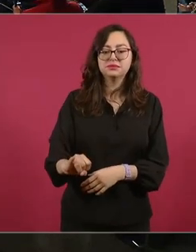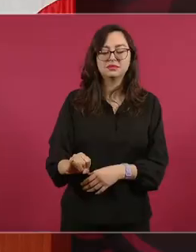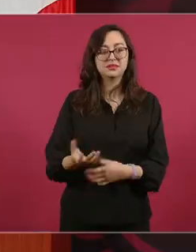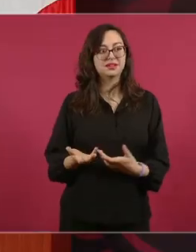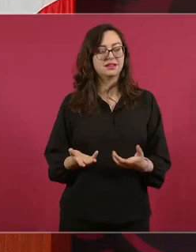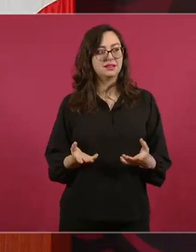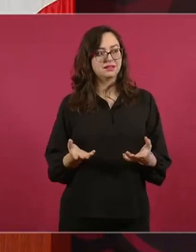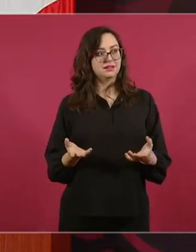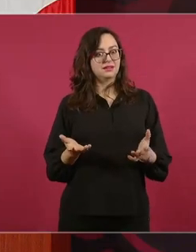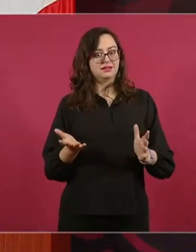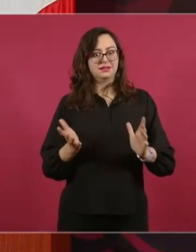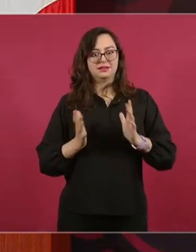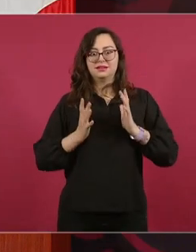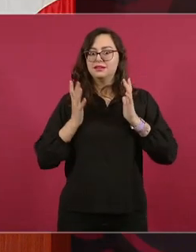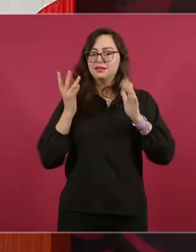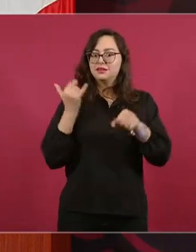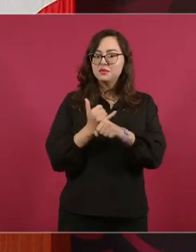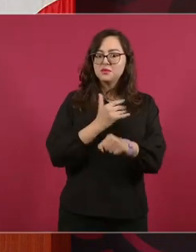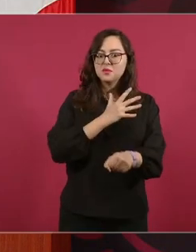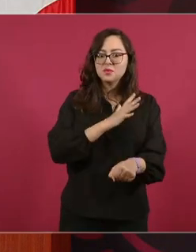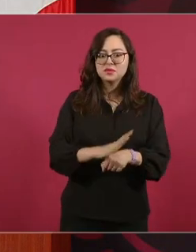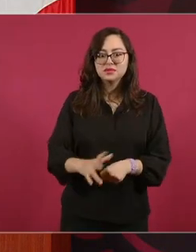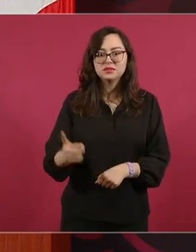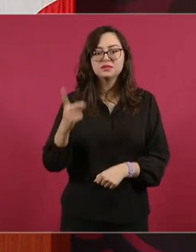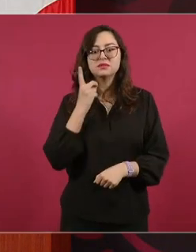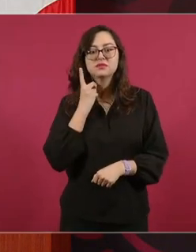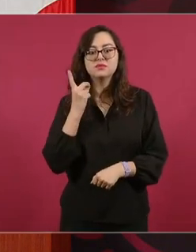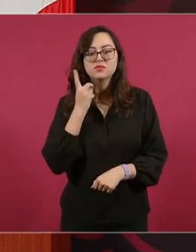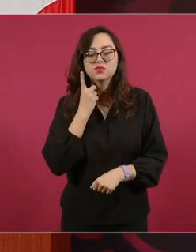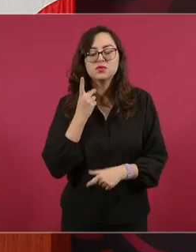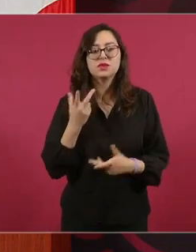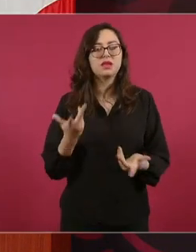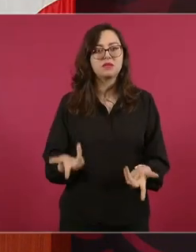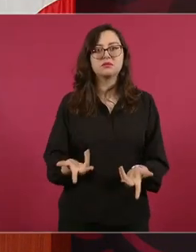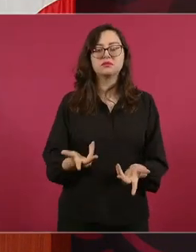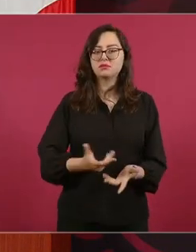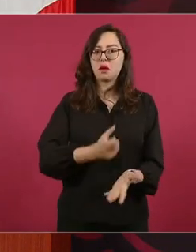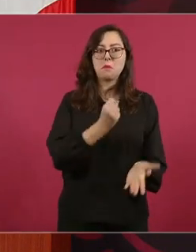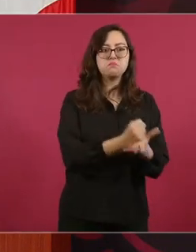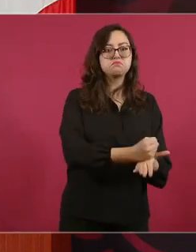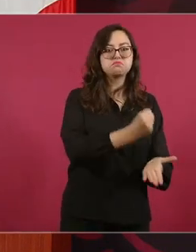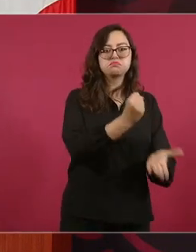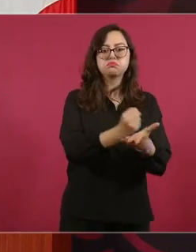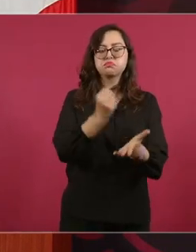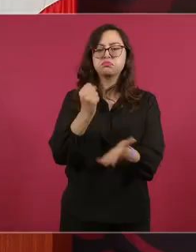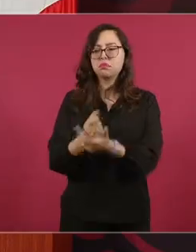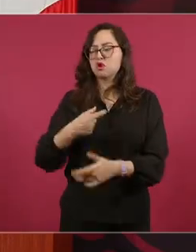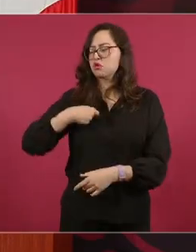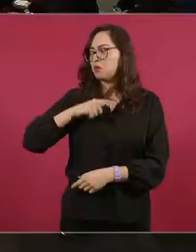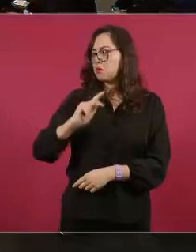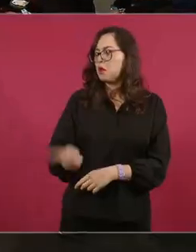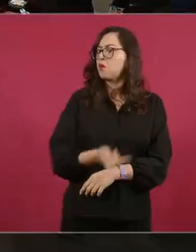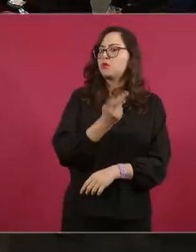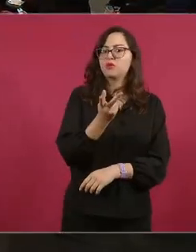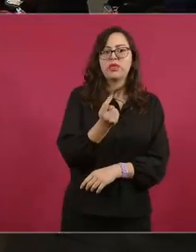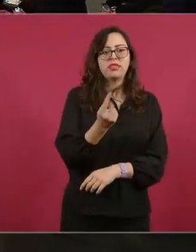los legisladores, los medios? ¿Dónde estaban?